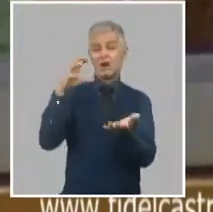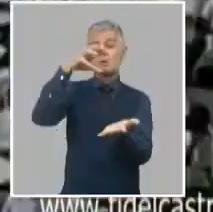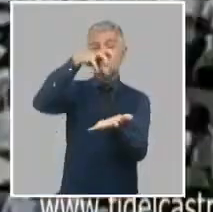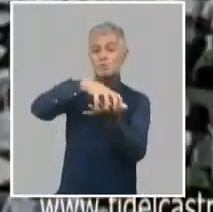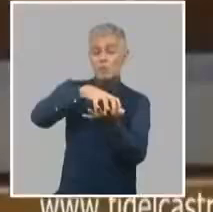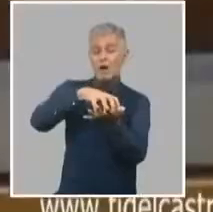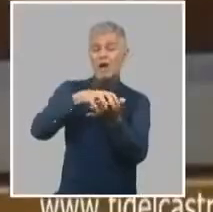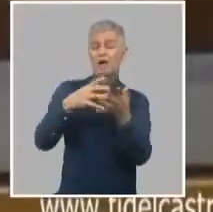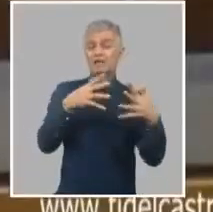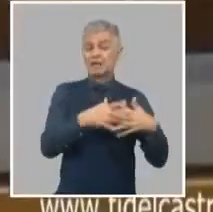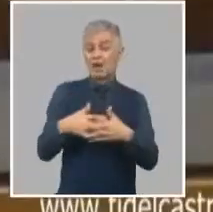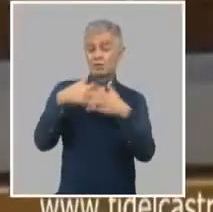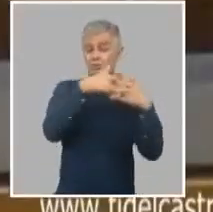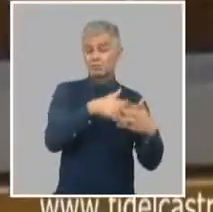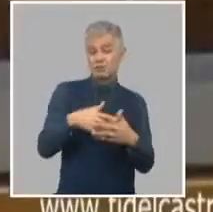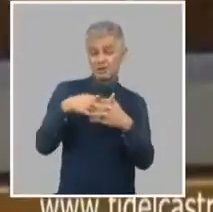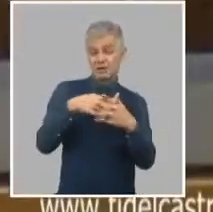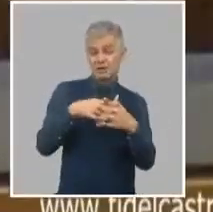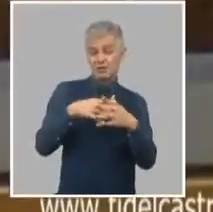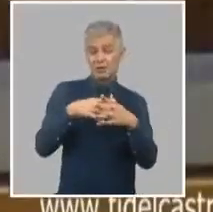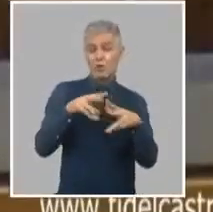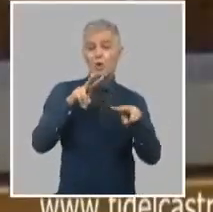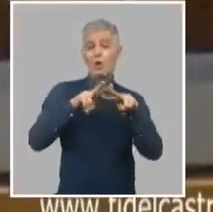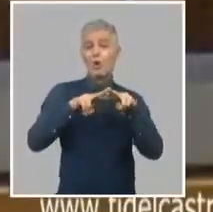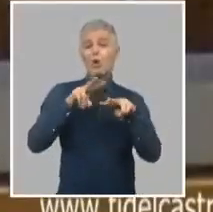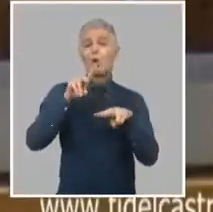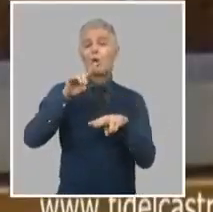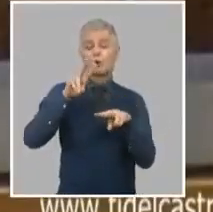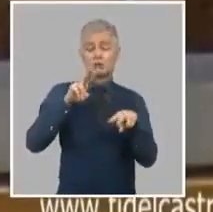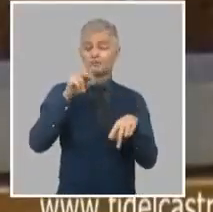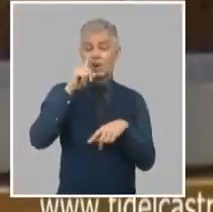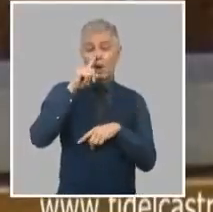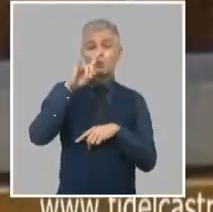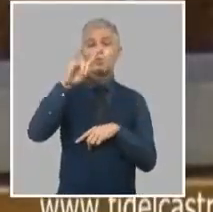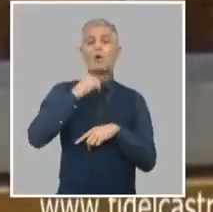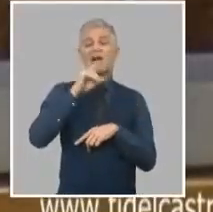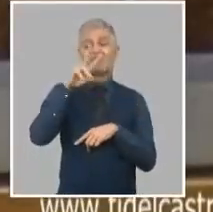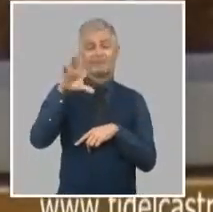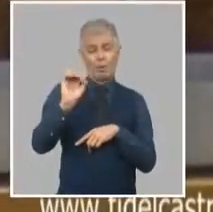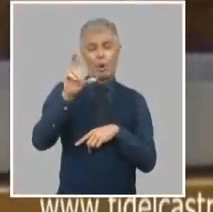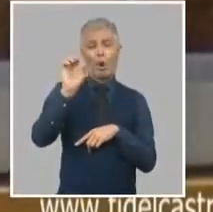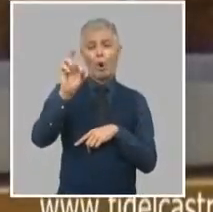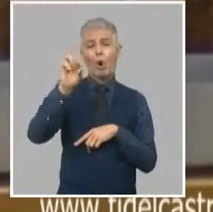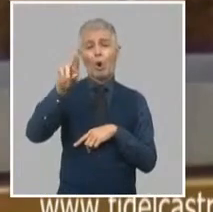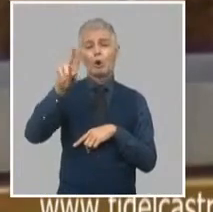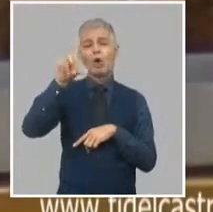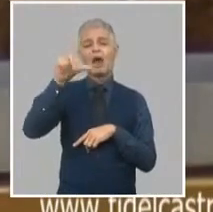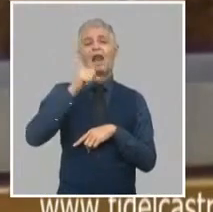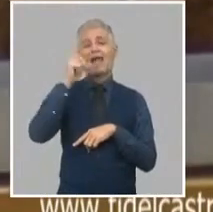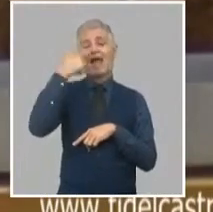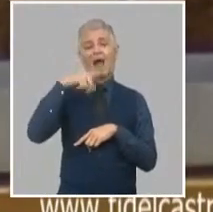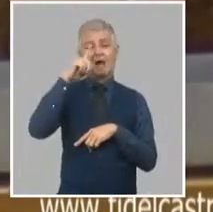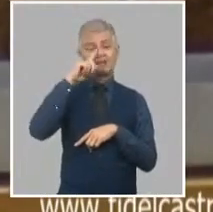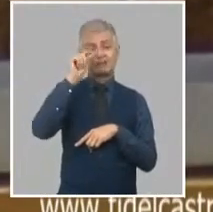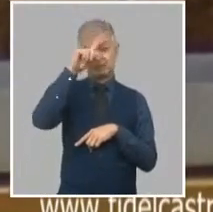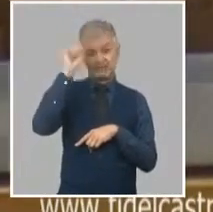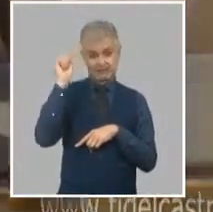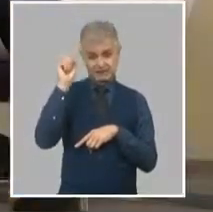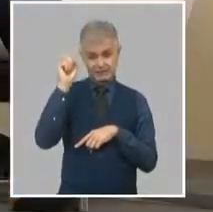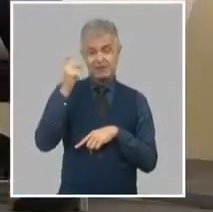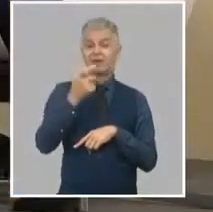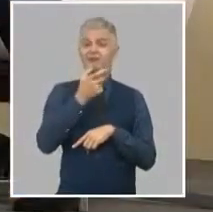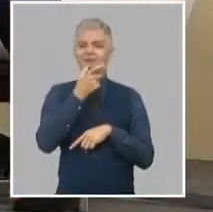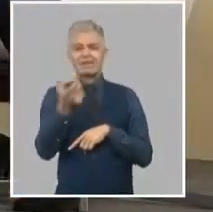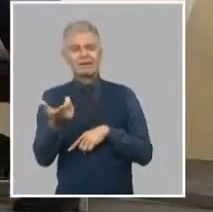de vida de afroamericanos, que fueron los que murieron. Y las imágenes dantescas. Hacía que Fidel sufriera por eso. Y quería